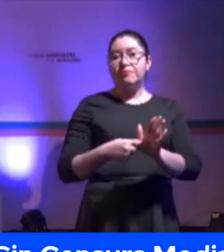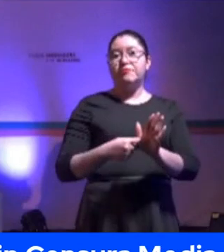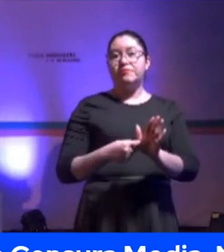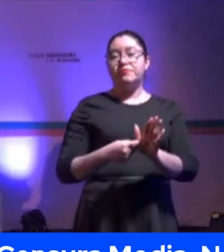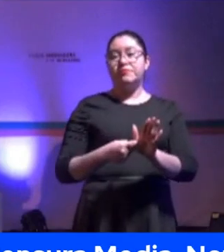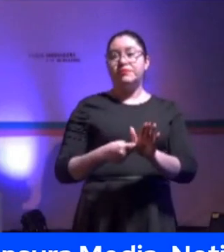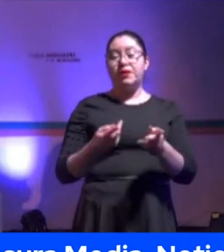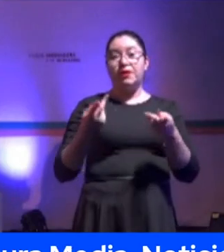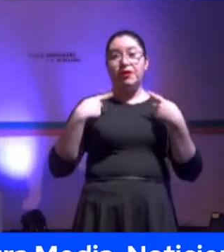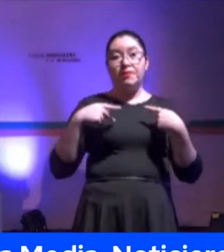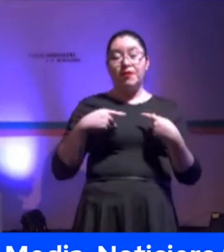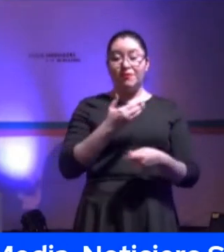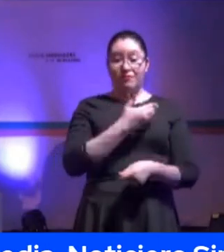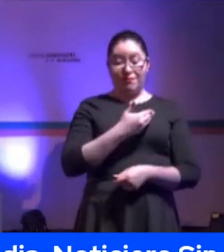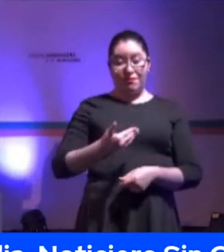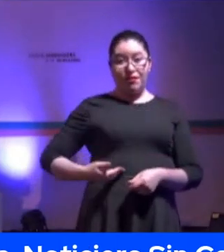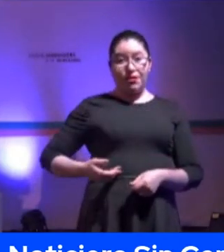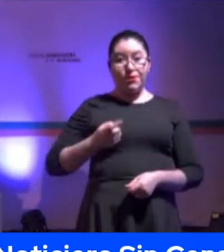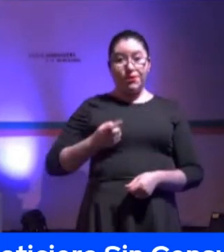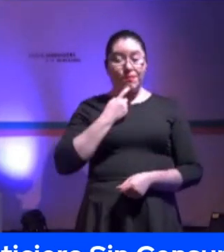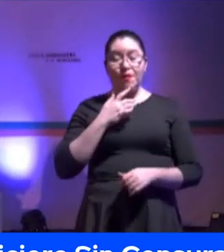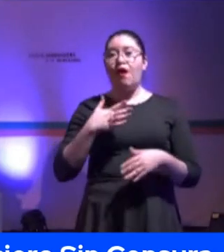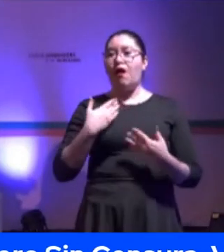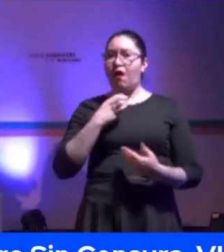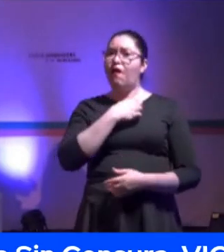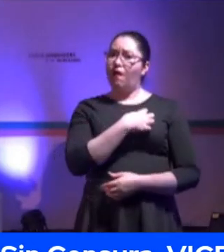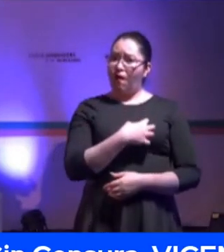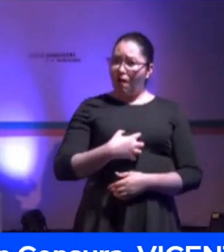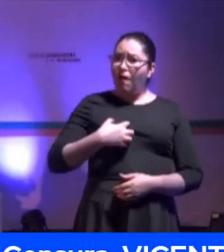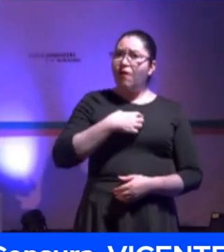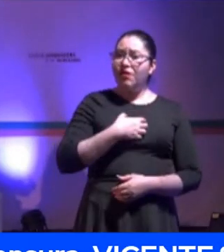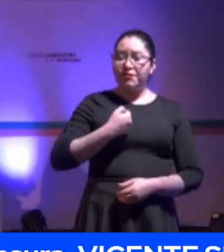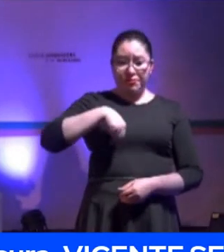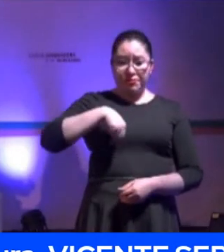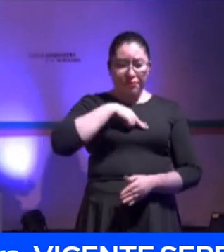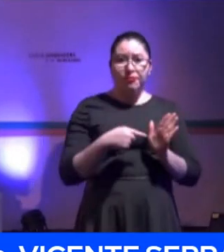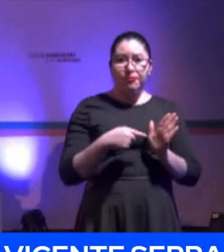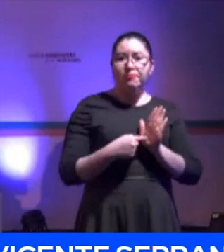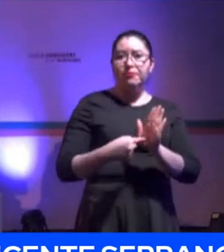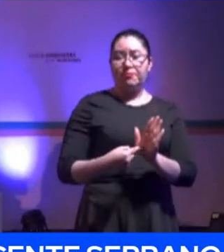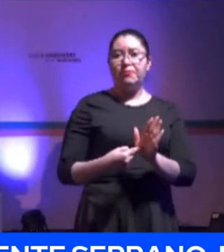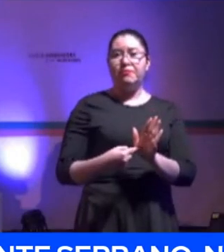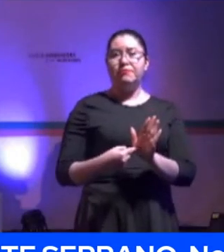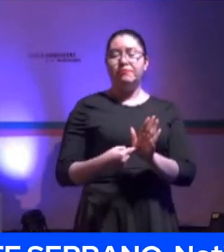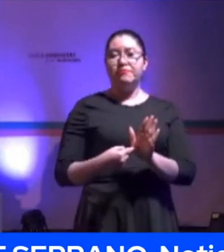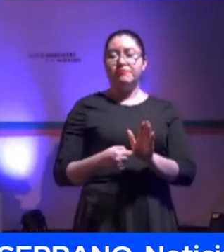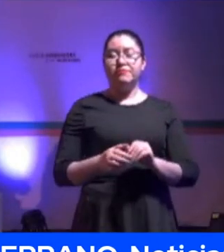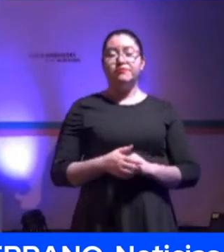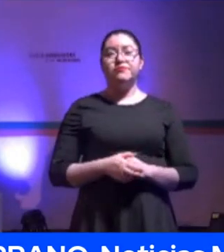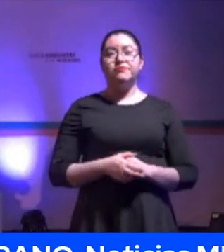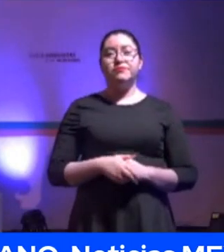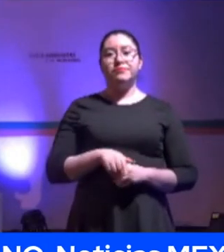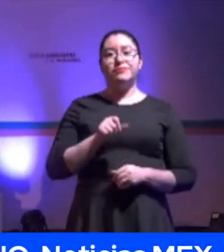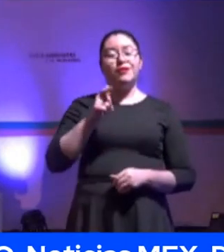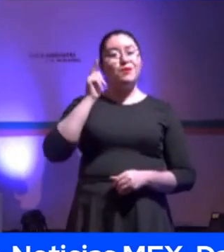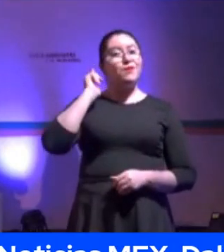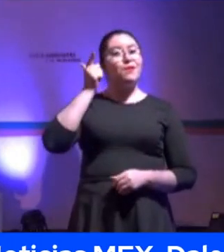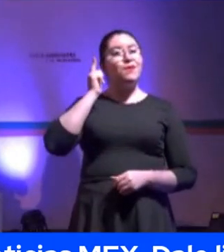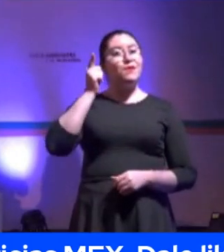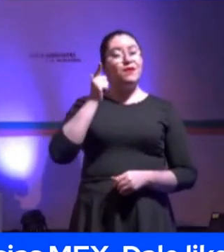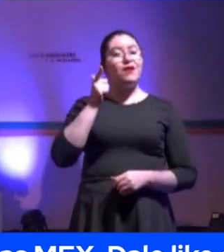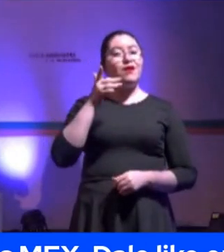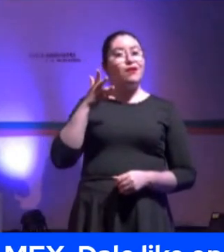López Obrador, y eso hay que documentarlo, y se documenta como periodistas, ¿no? habrá, ojalá y nos